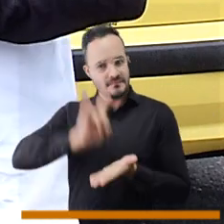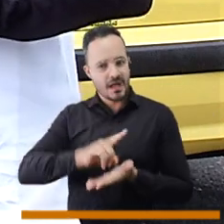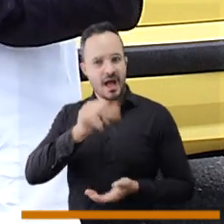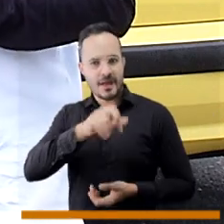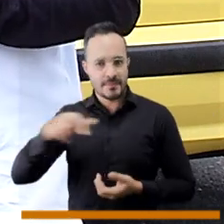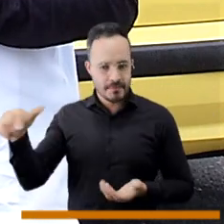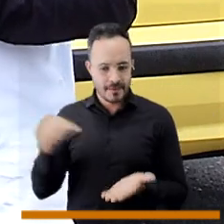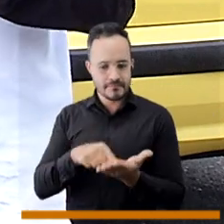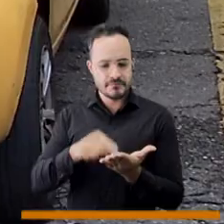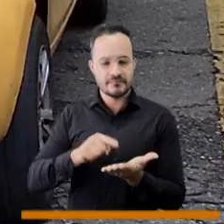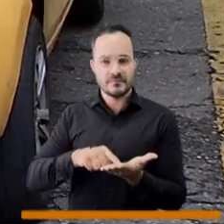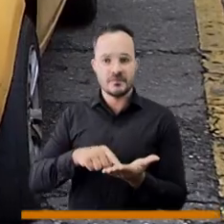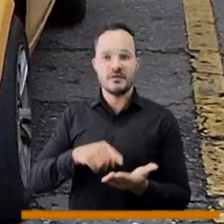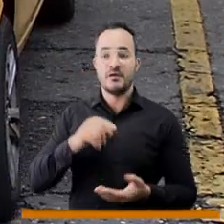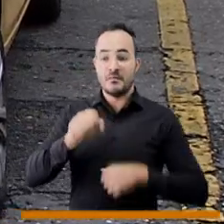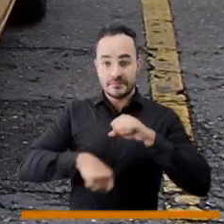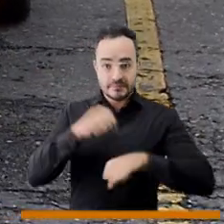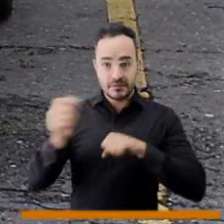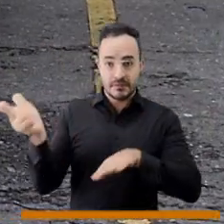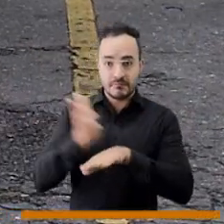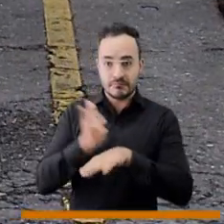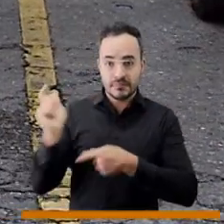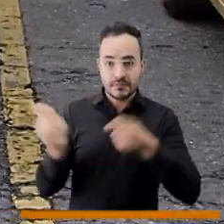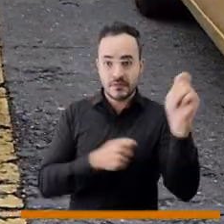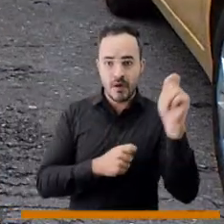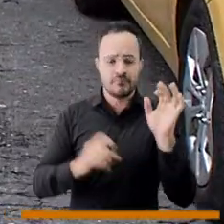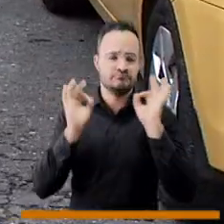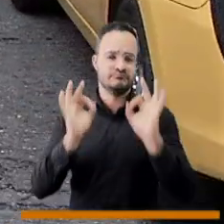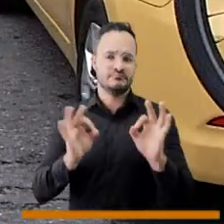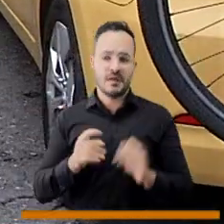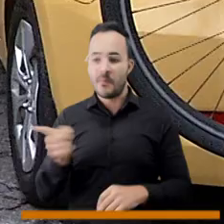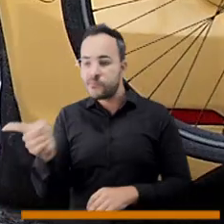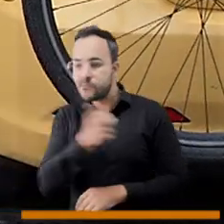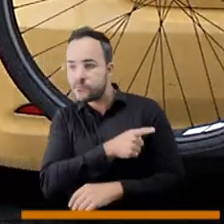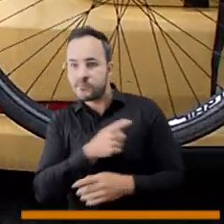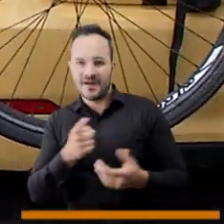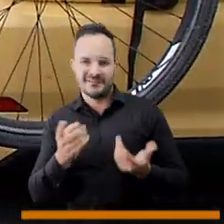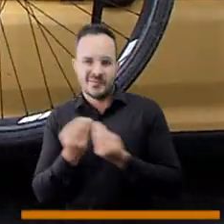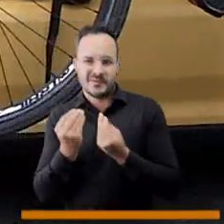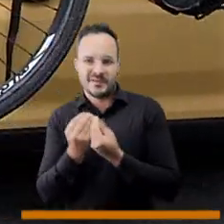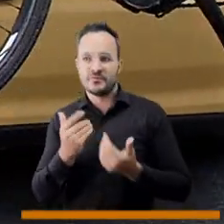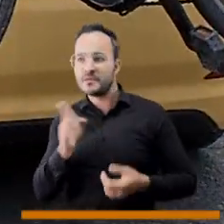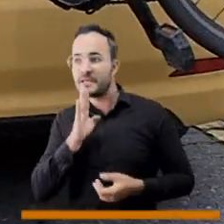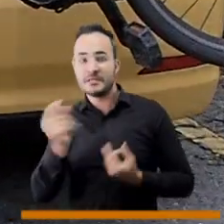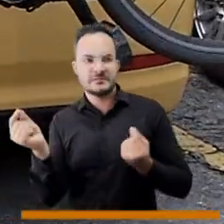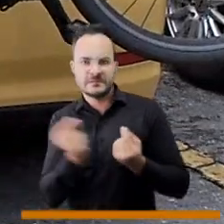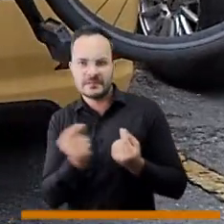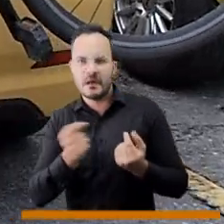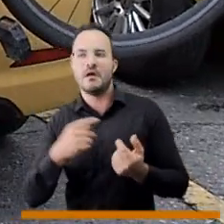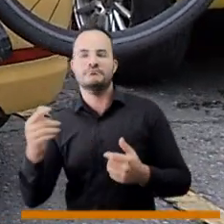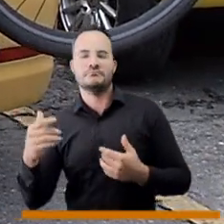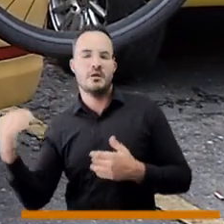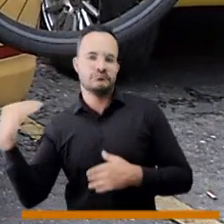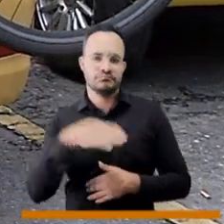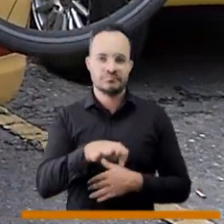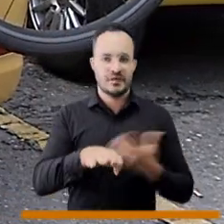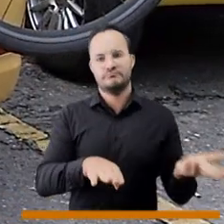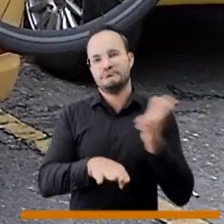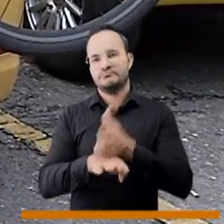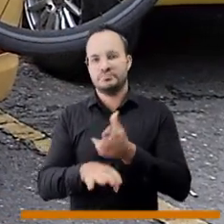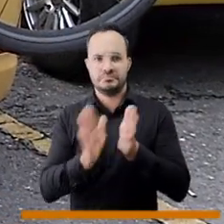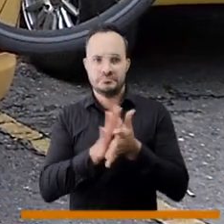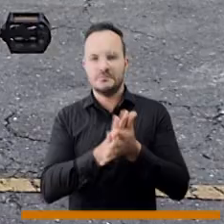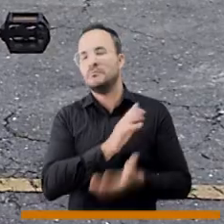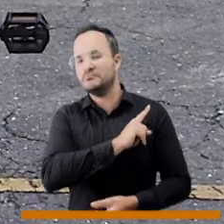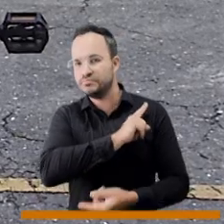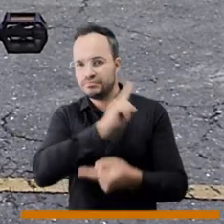invitamos a cada uno de nuestros usuarios a descargar la app, solicitar el servicio de porte de bicicletas, y uno de nuestros compañeros que esté cerca va a recoger su